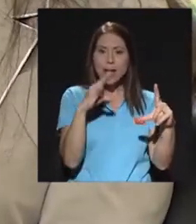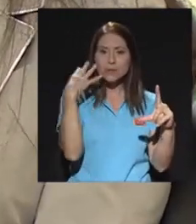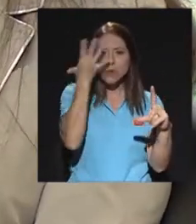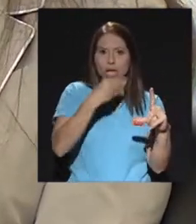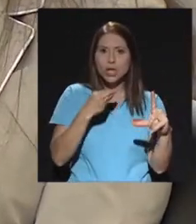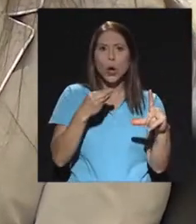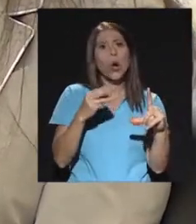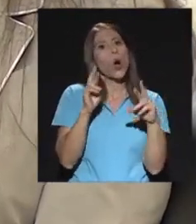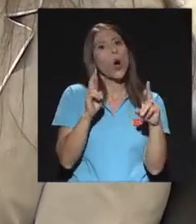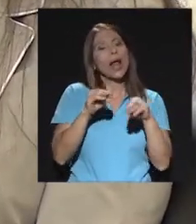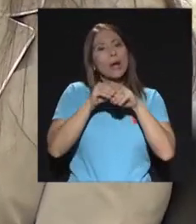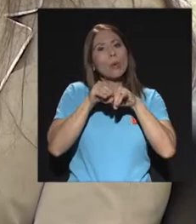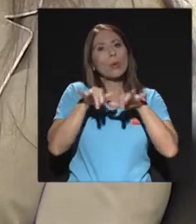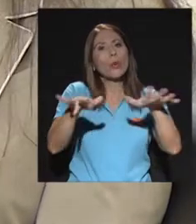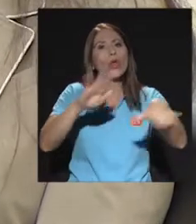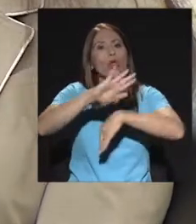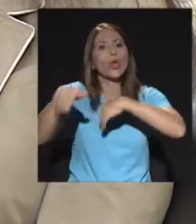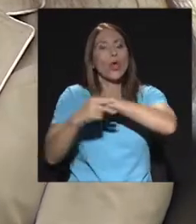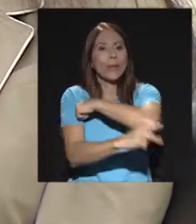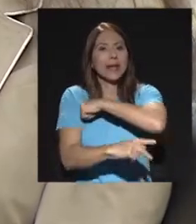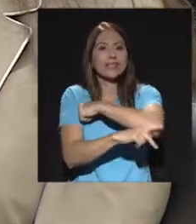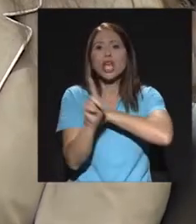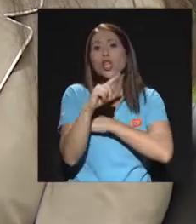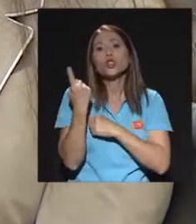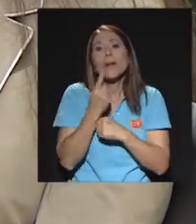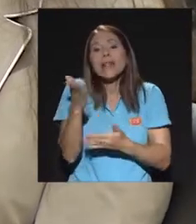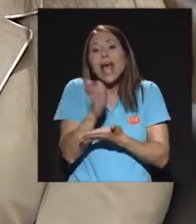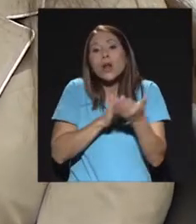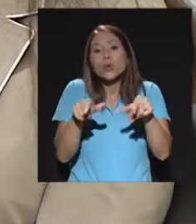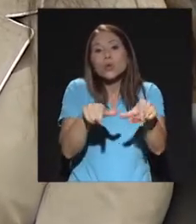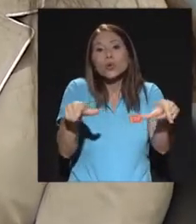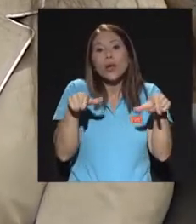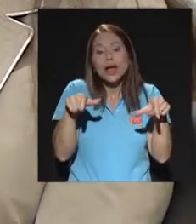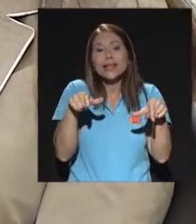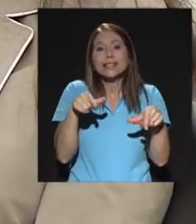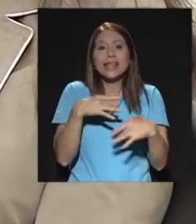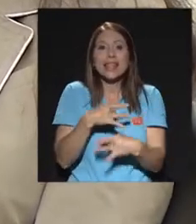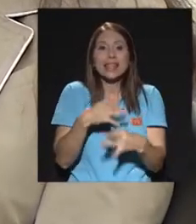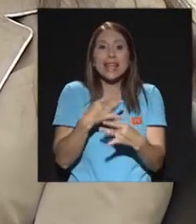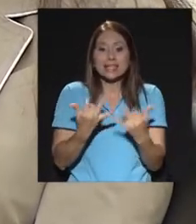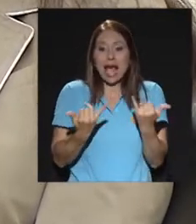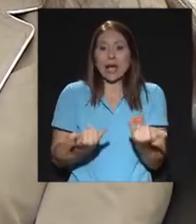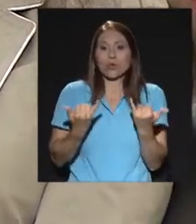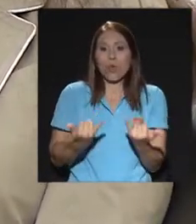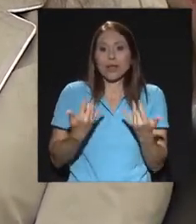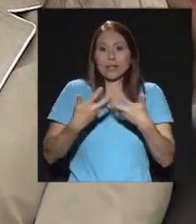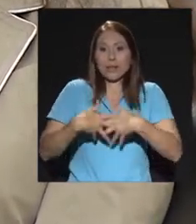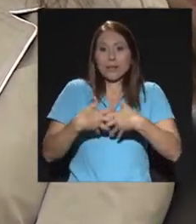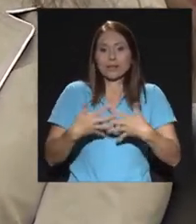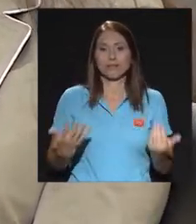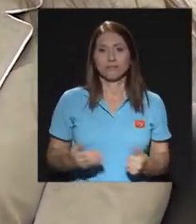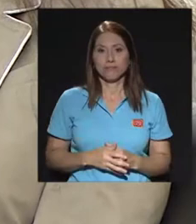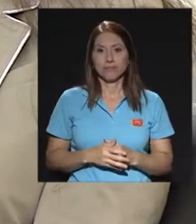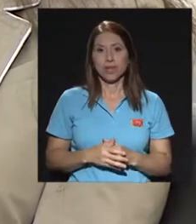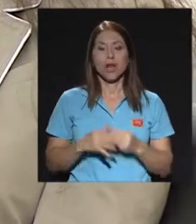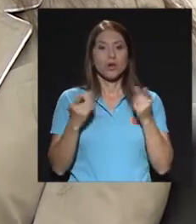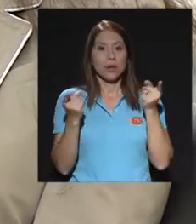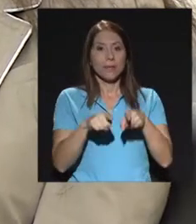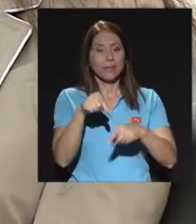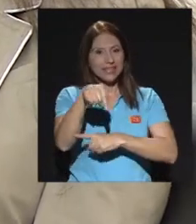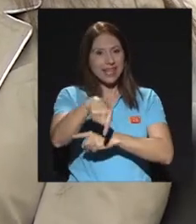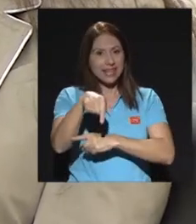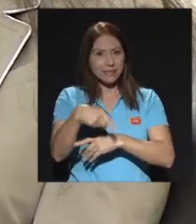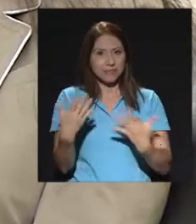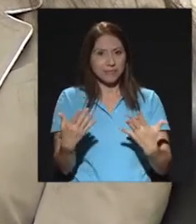todo el país y no solamente unas cuantas zonas que son de interés de los actuales concesionarios. Lo que pasa aquí es